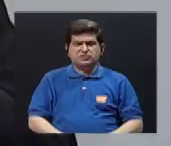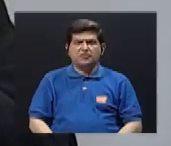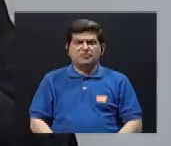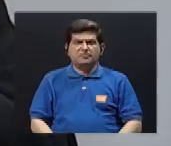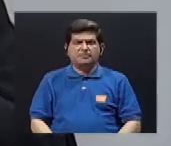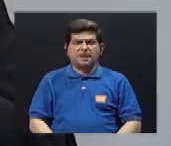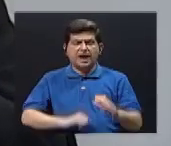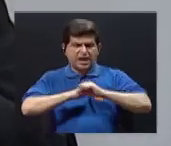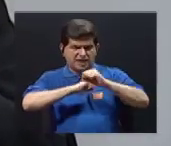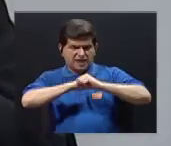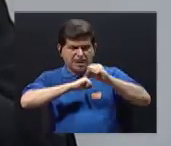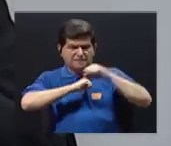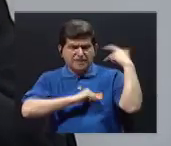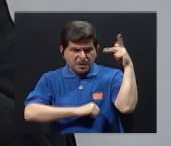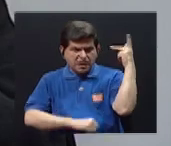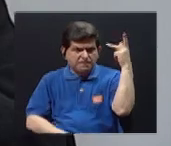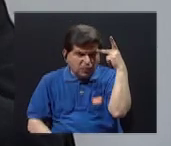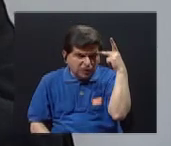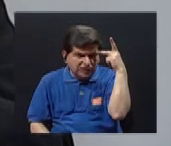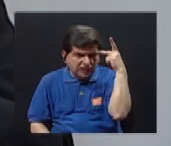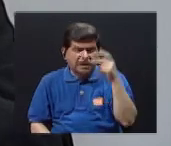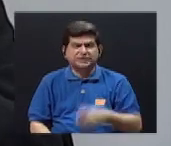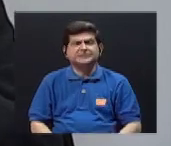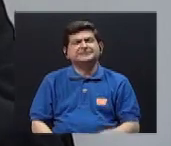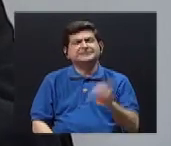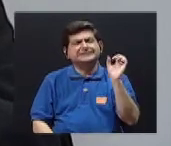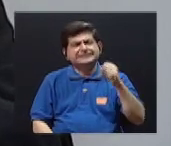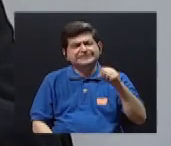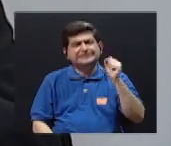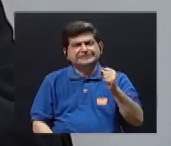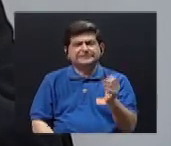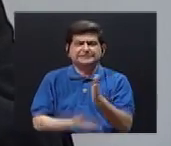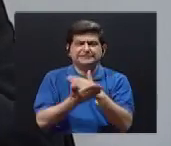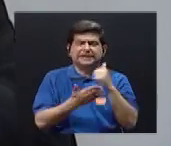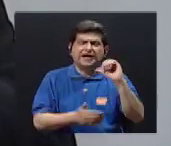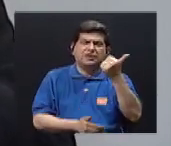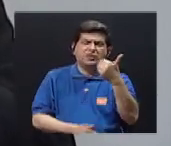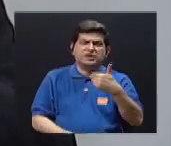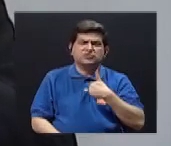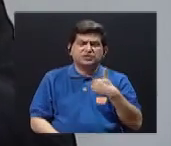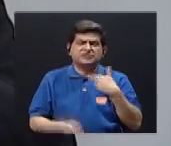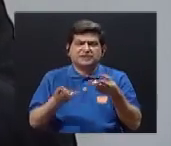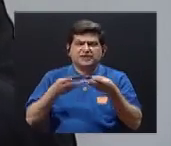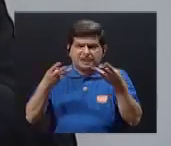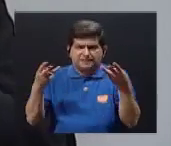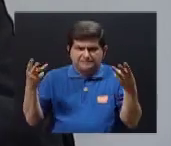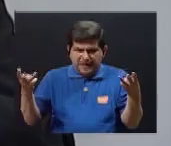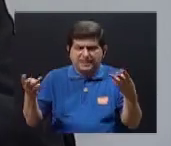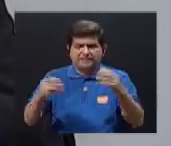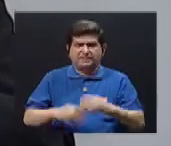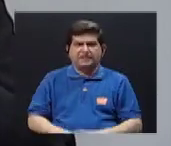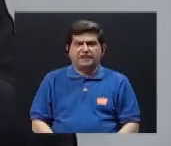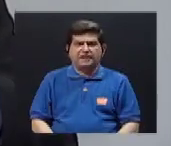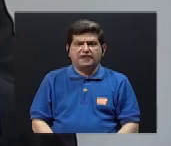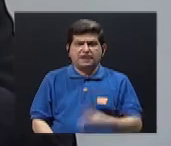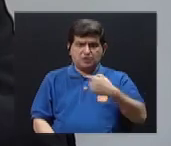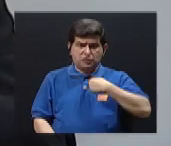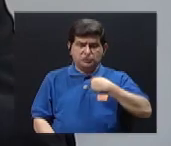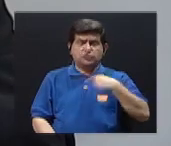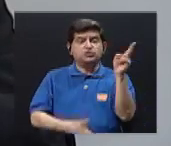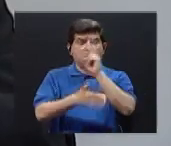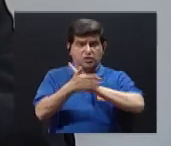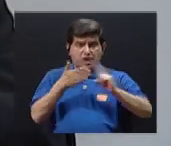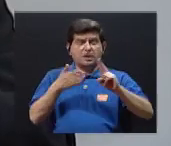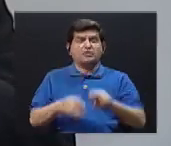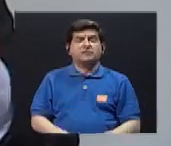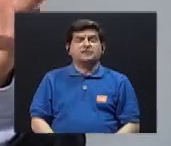ejemplo, campañas políticas y demás. Sí, y algunas otras que tenían material. Bueno, yo desde que estaba en la